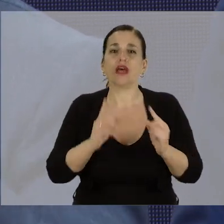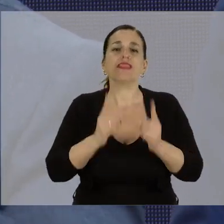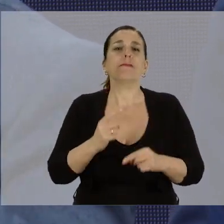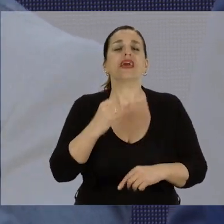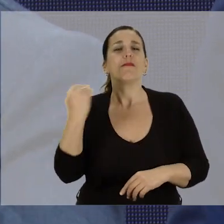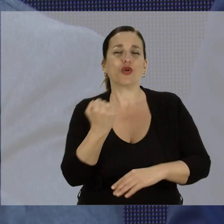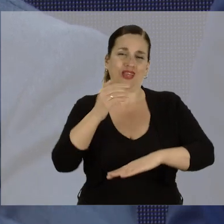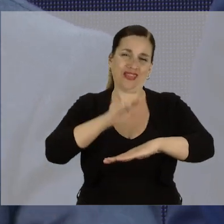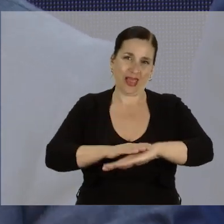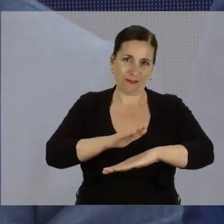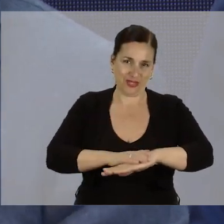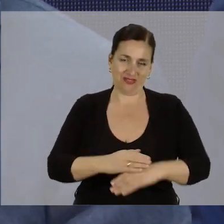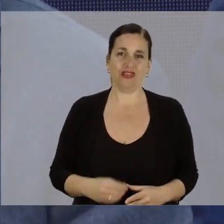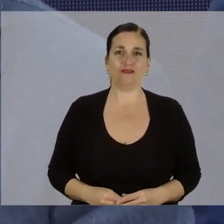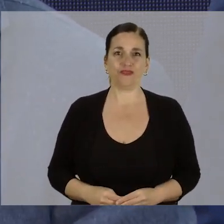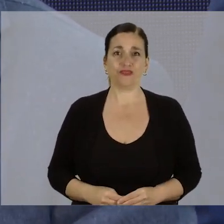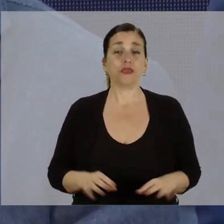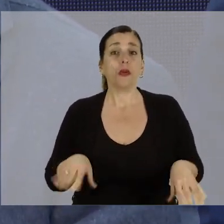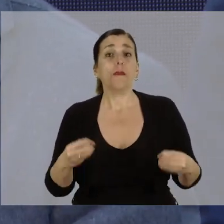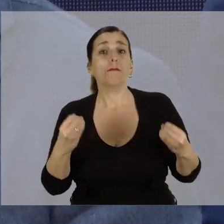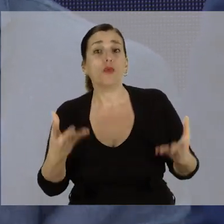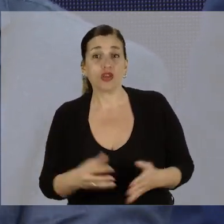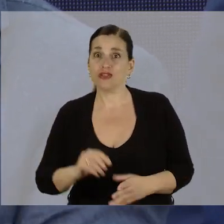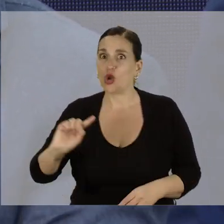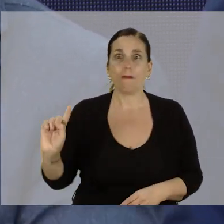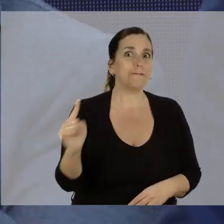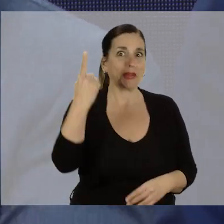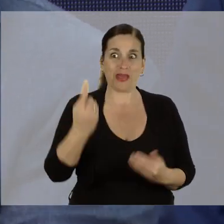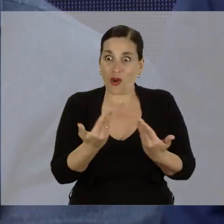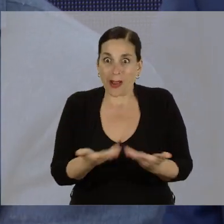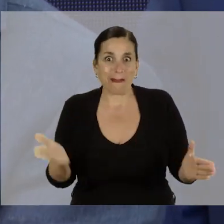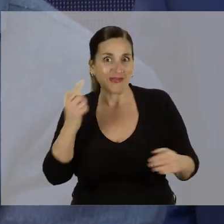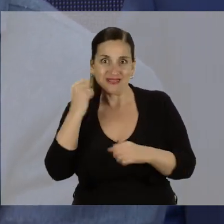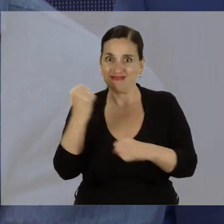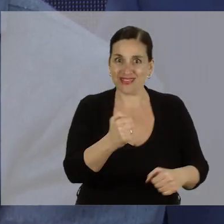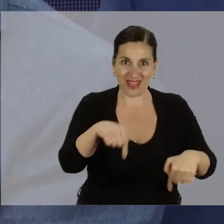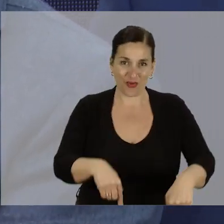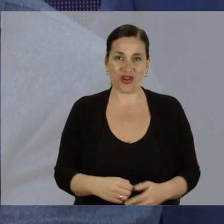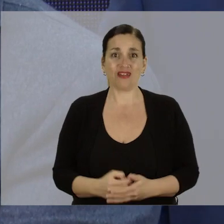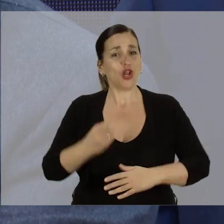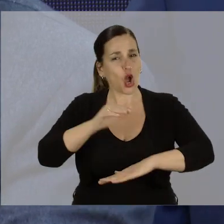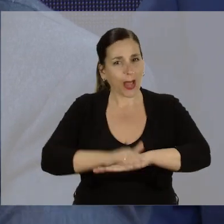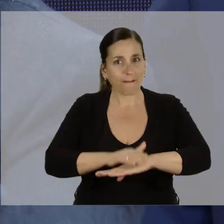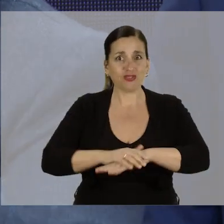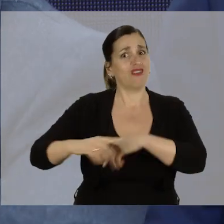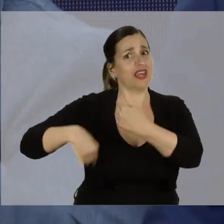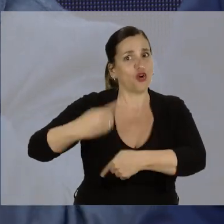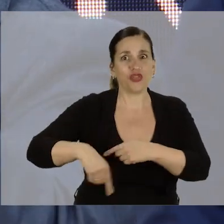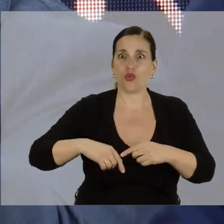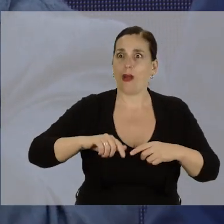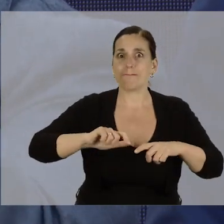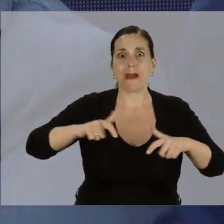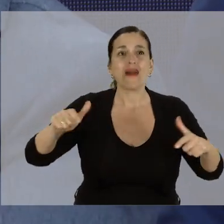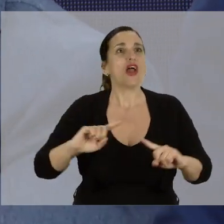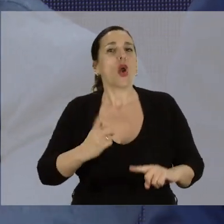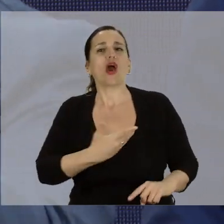pero también es importante la responsabilidad. Porque son los pioneros. Y los encargados de que esto